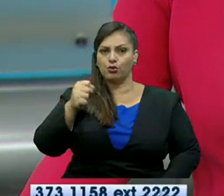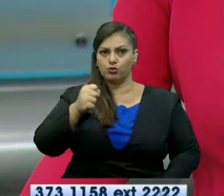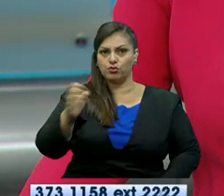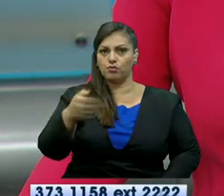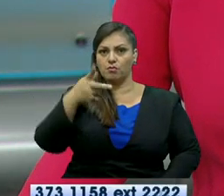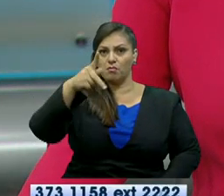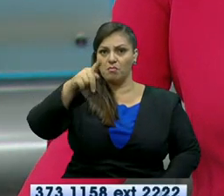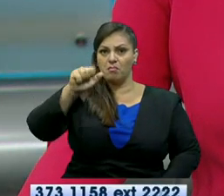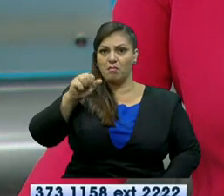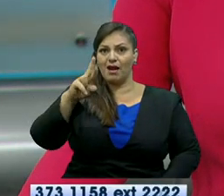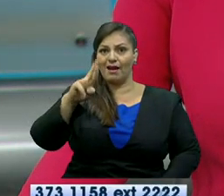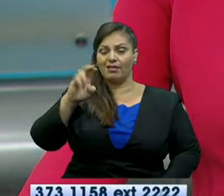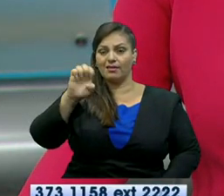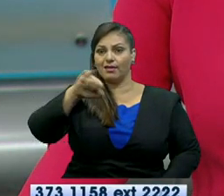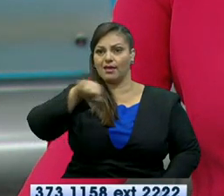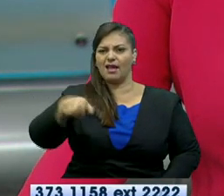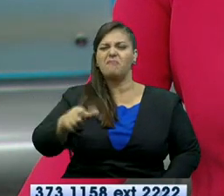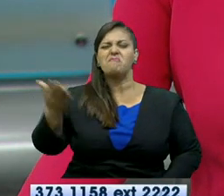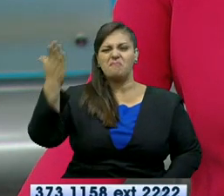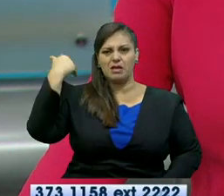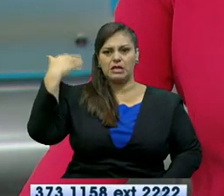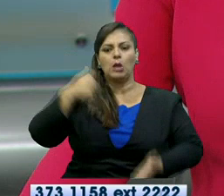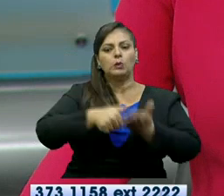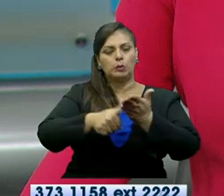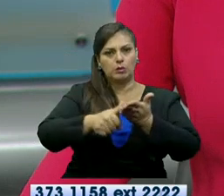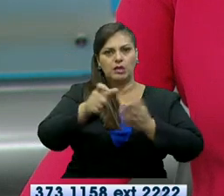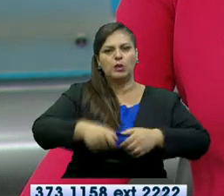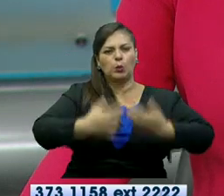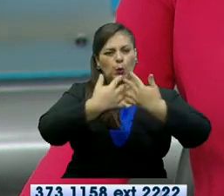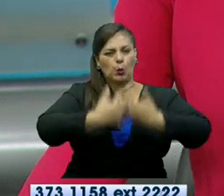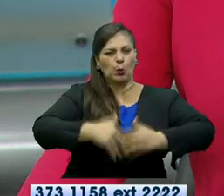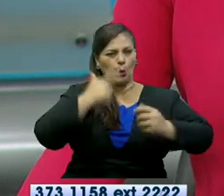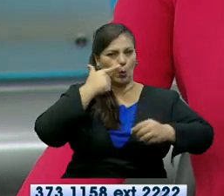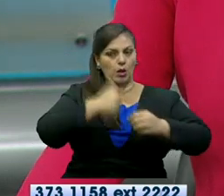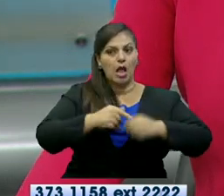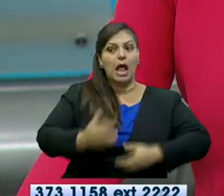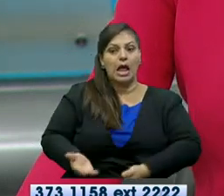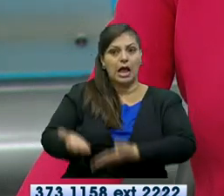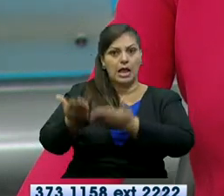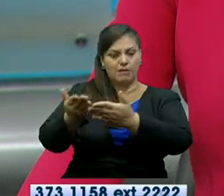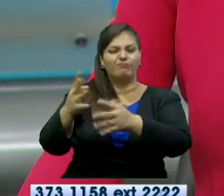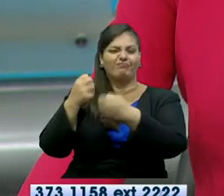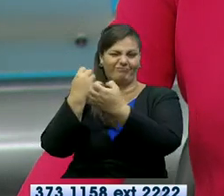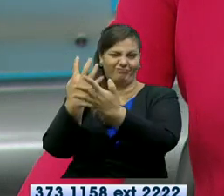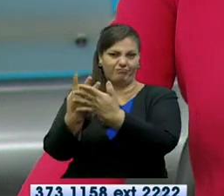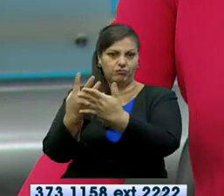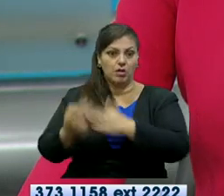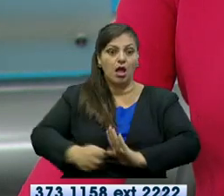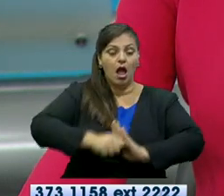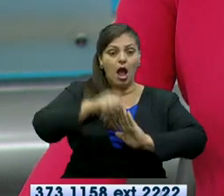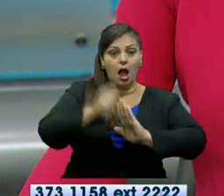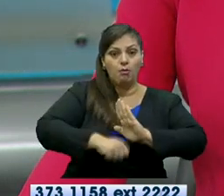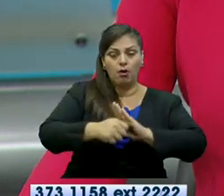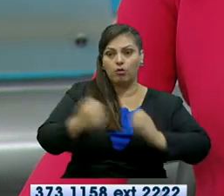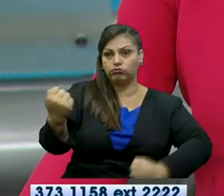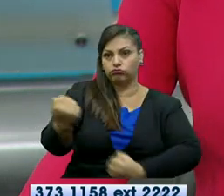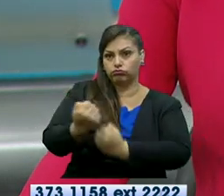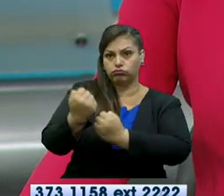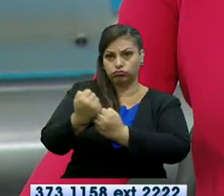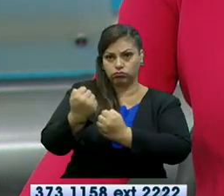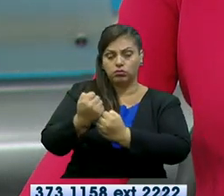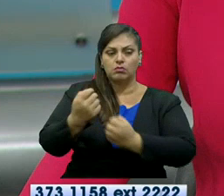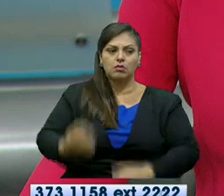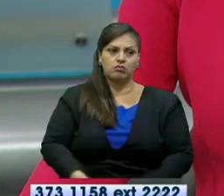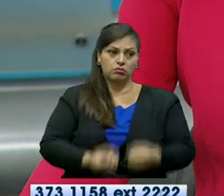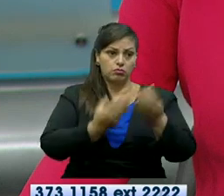manera oficial el pedido para colaboración eficaz ante la Fiscalía. Se anuncia que el exfuncionario tendría vasta información que